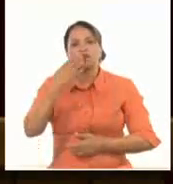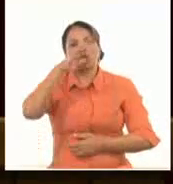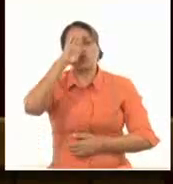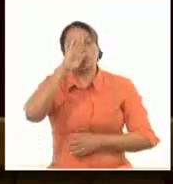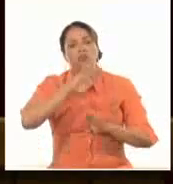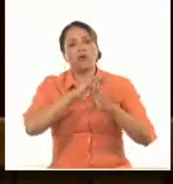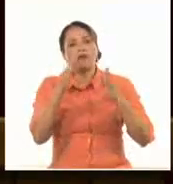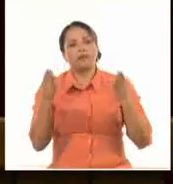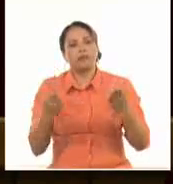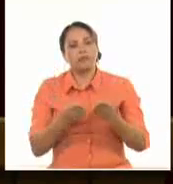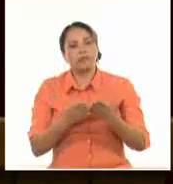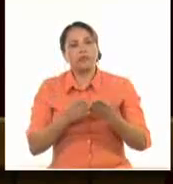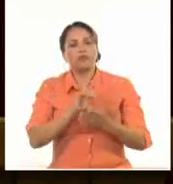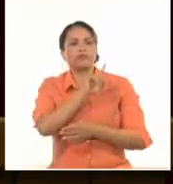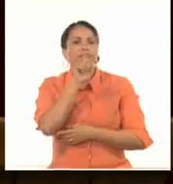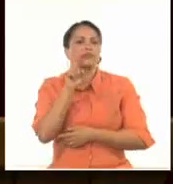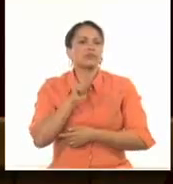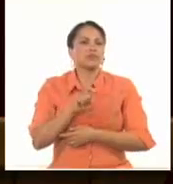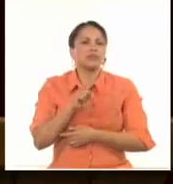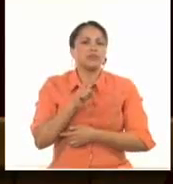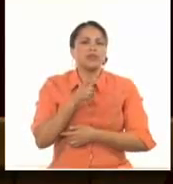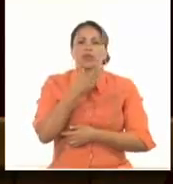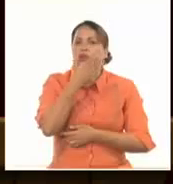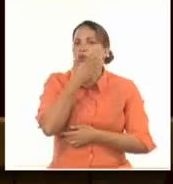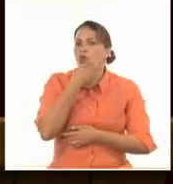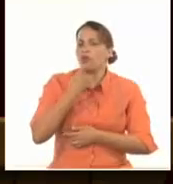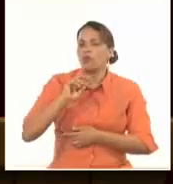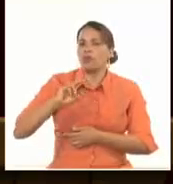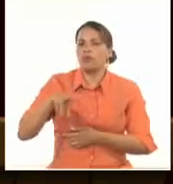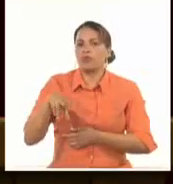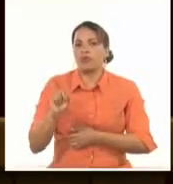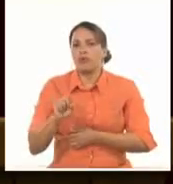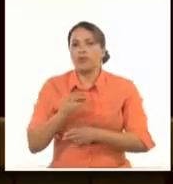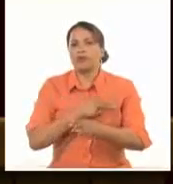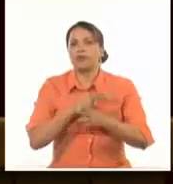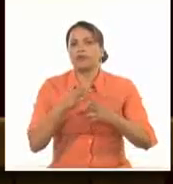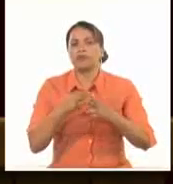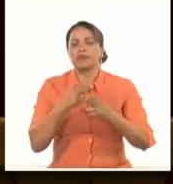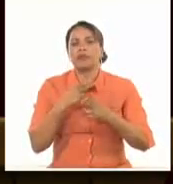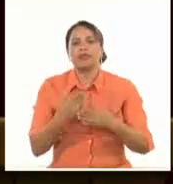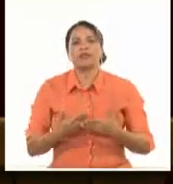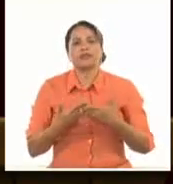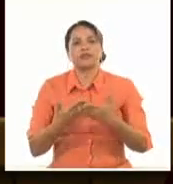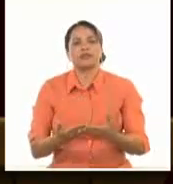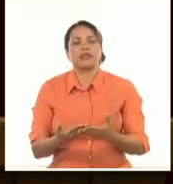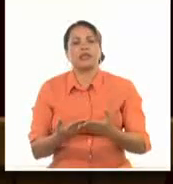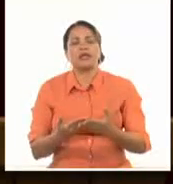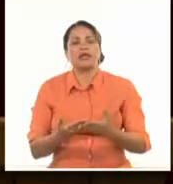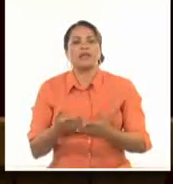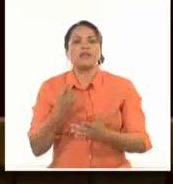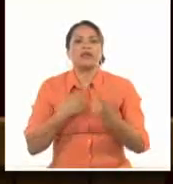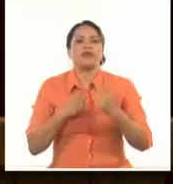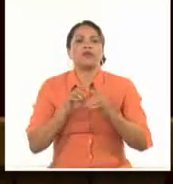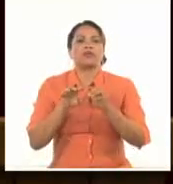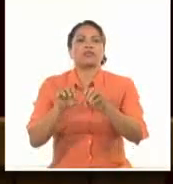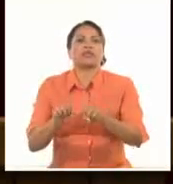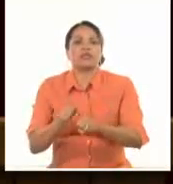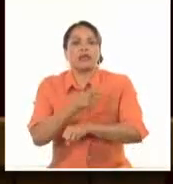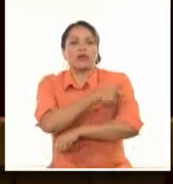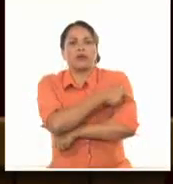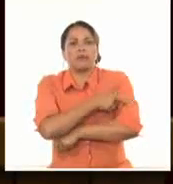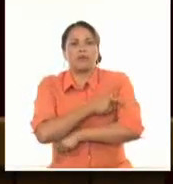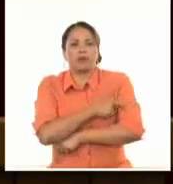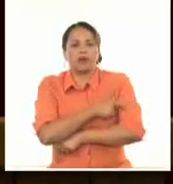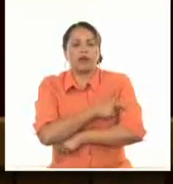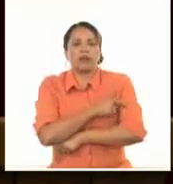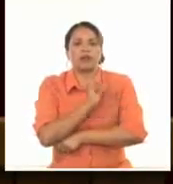las nuevas generaciones con el extraordinario legado de heroicidad y entrega de aquellos que asaltaron el Moncada con más sueños